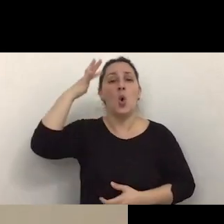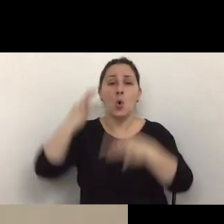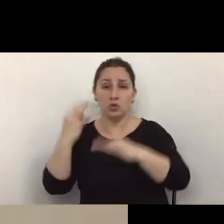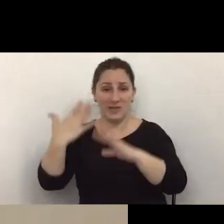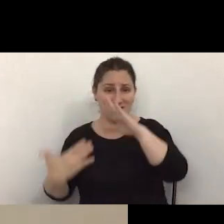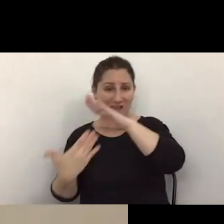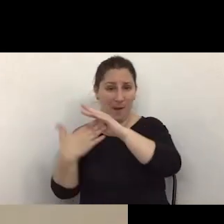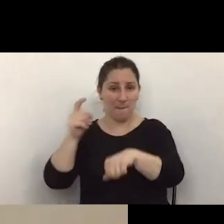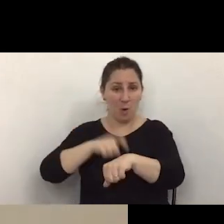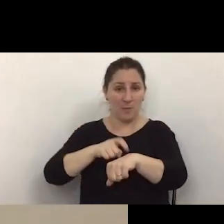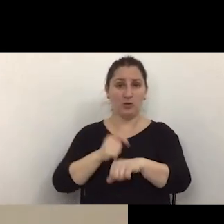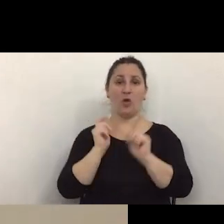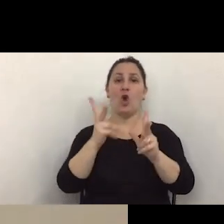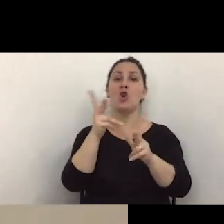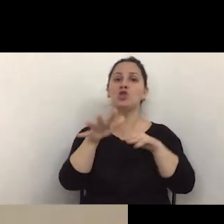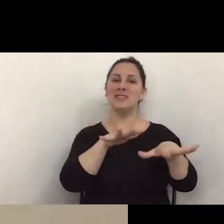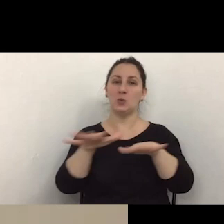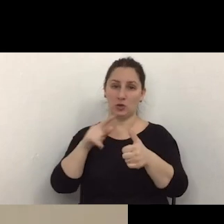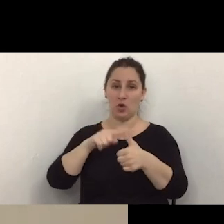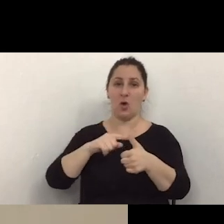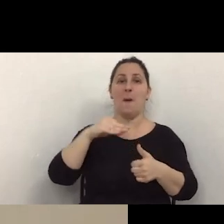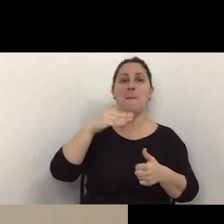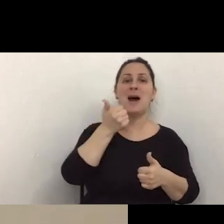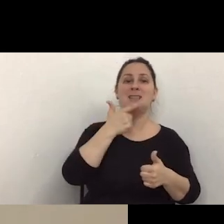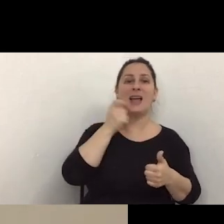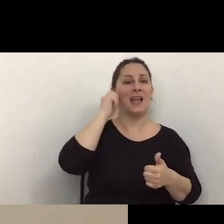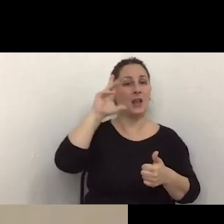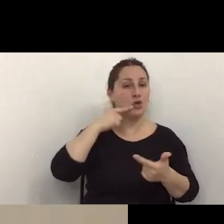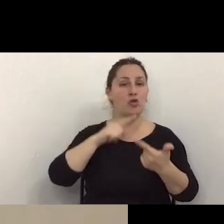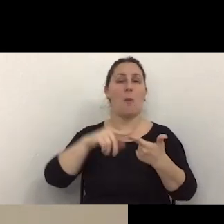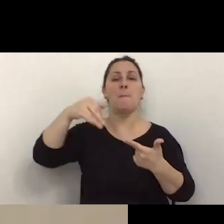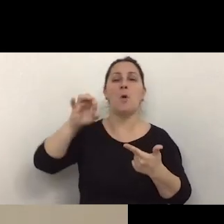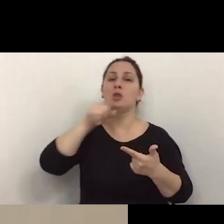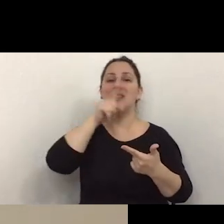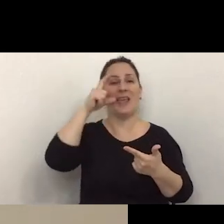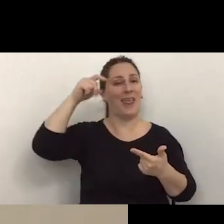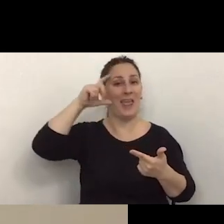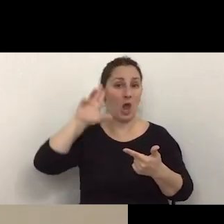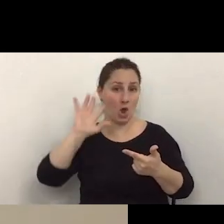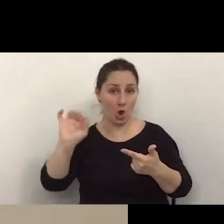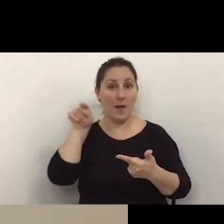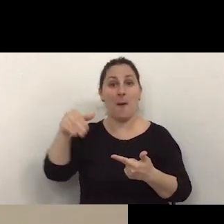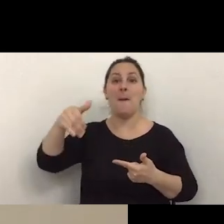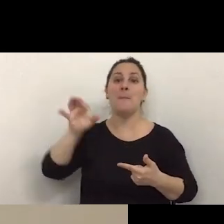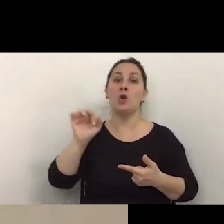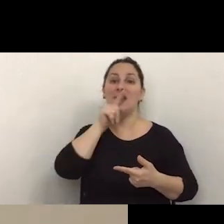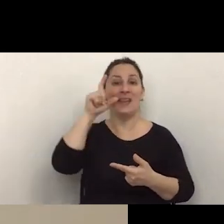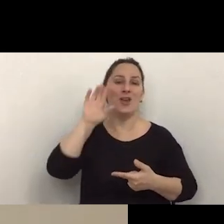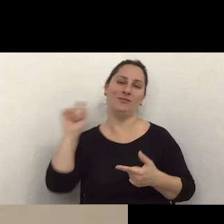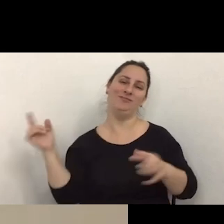ese momento eran dos casos, Massa, Generoso y Montenegro. Montenegro de alguna manera se remite a